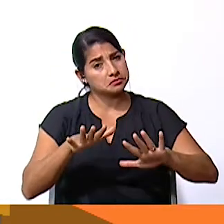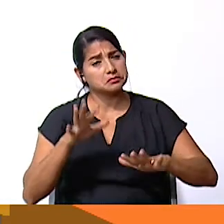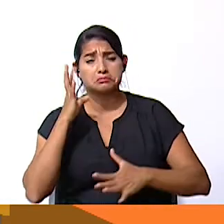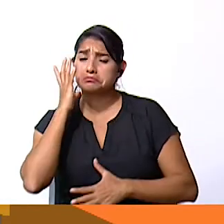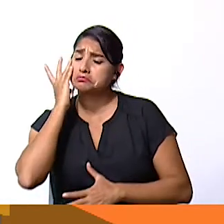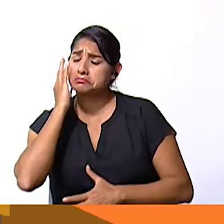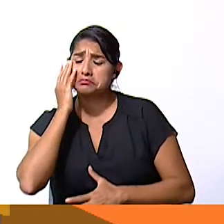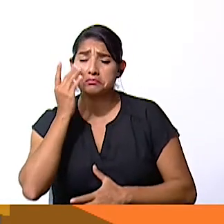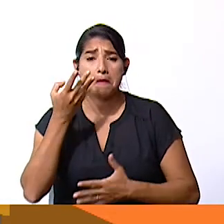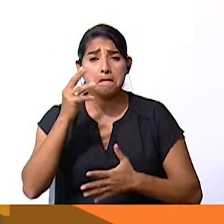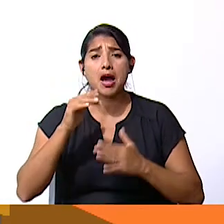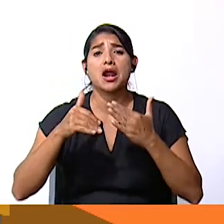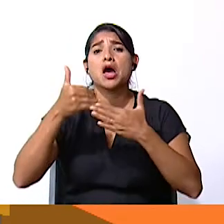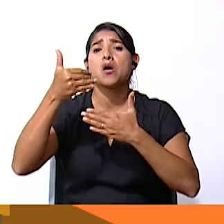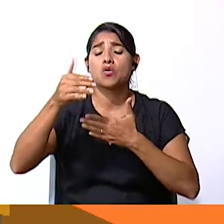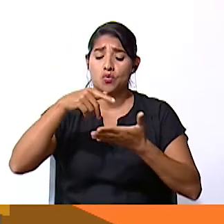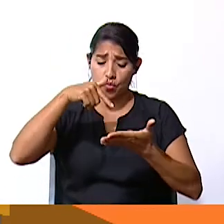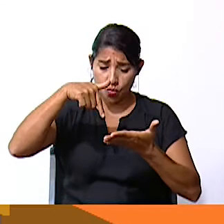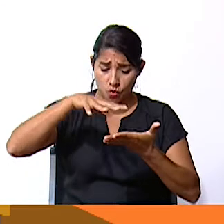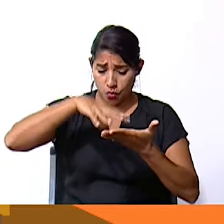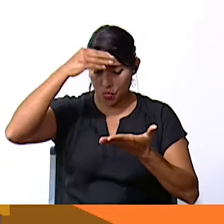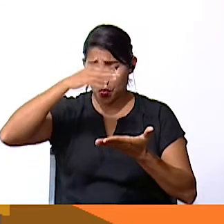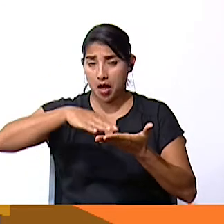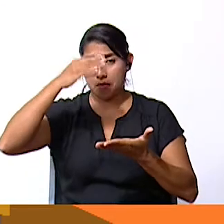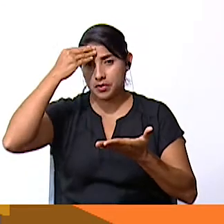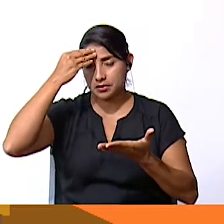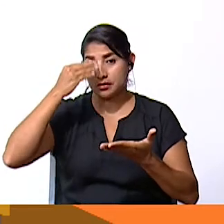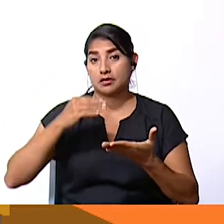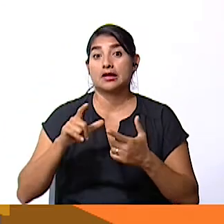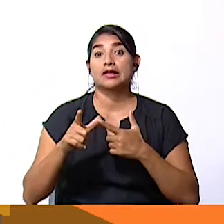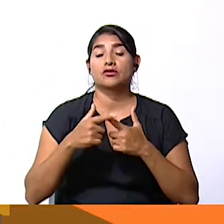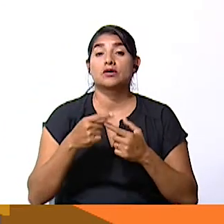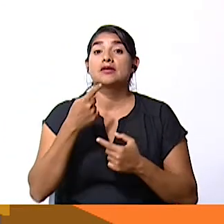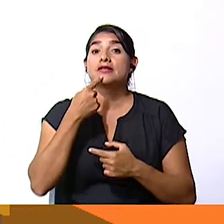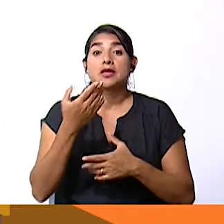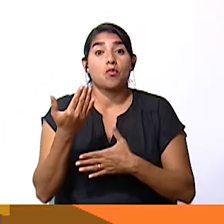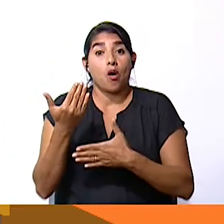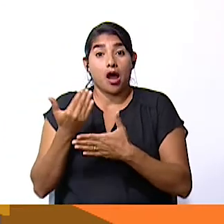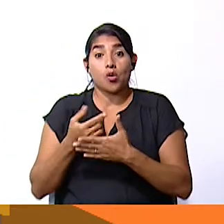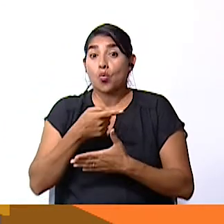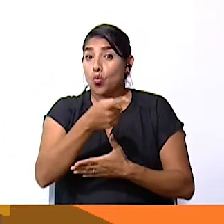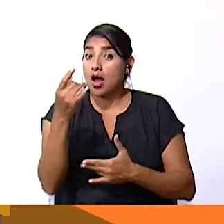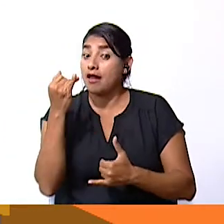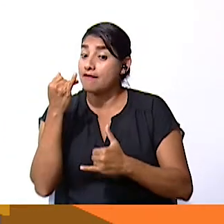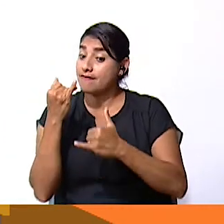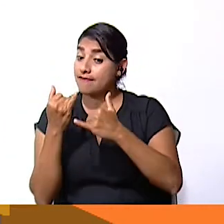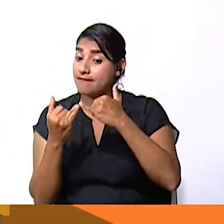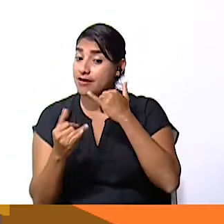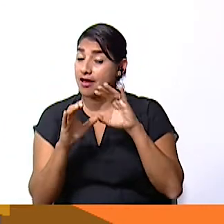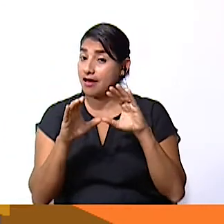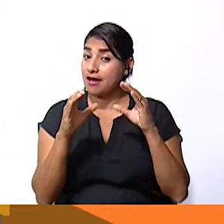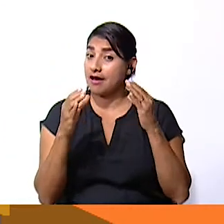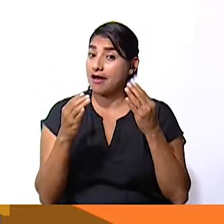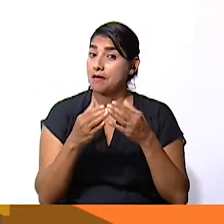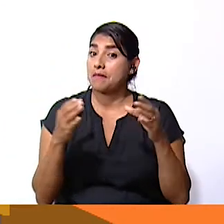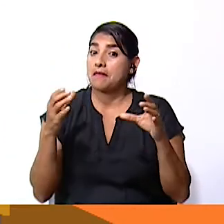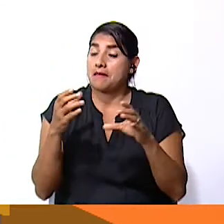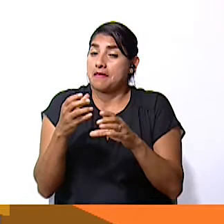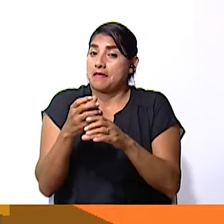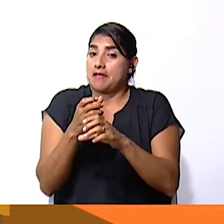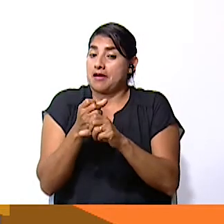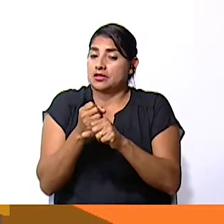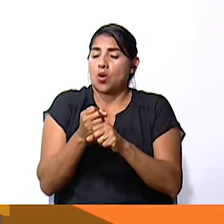para eso es la lección del día de hoy. Entonces, dijimos que ustedes al final de la clase van a tener